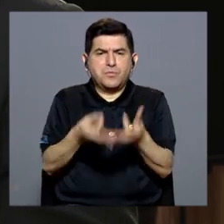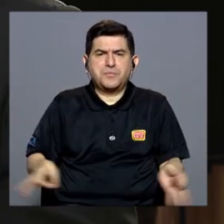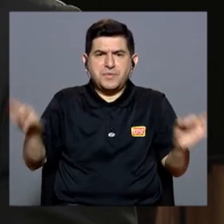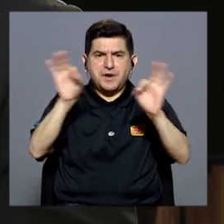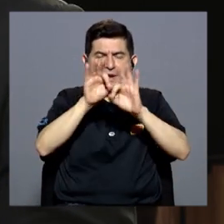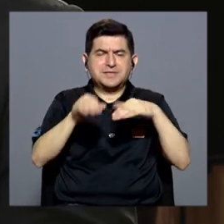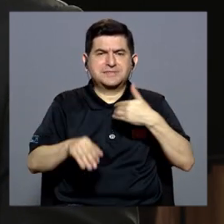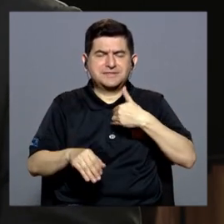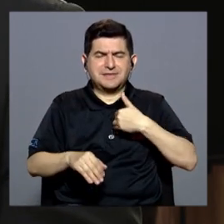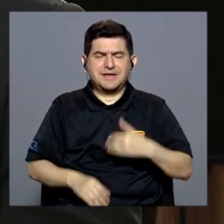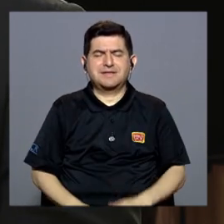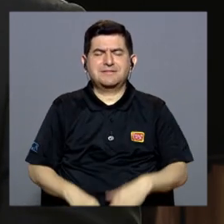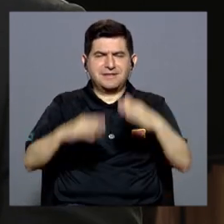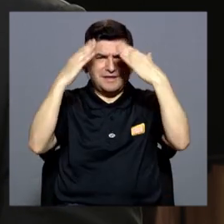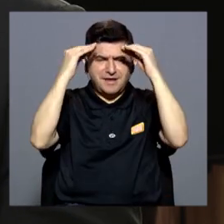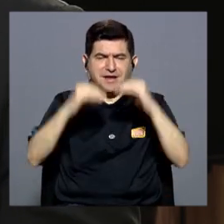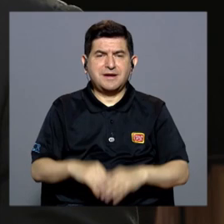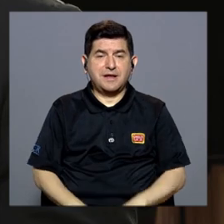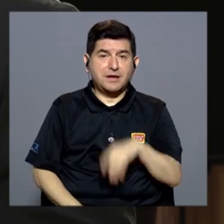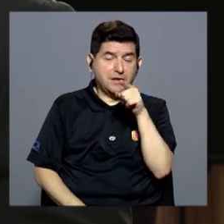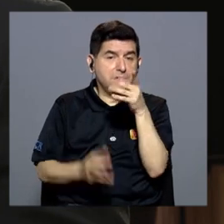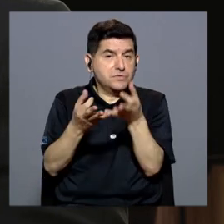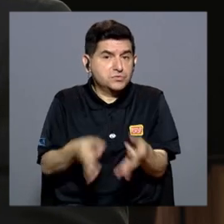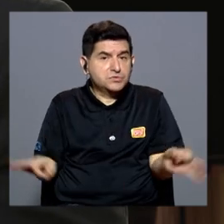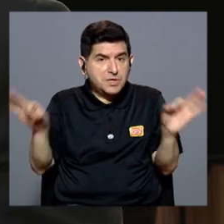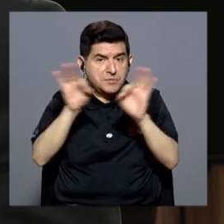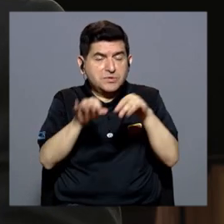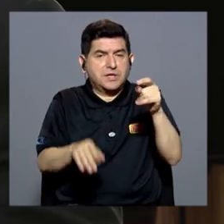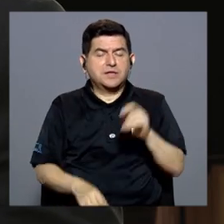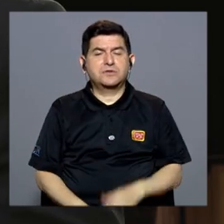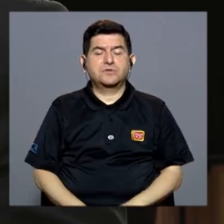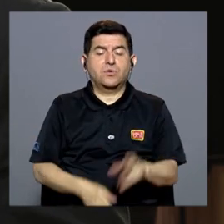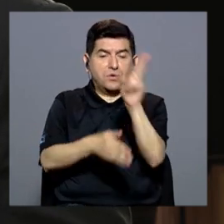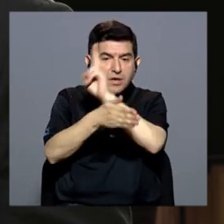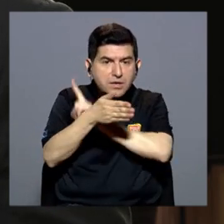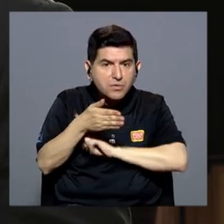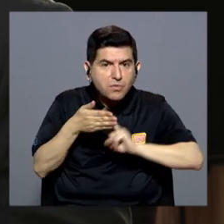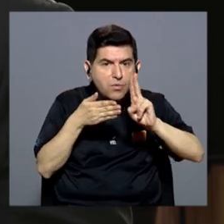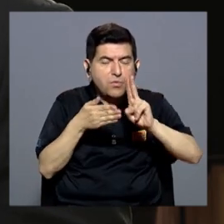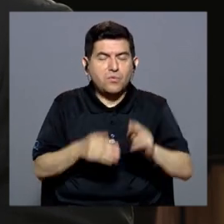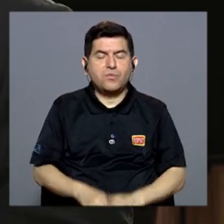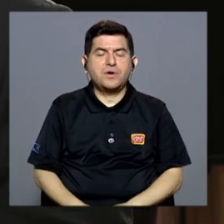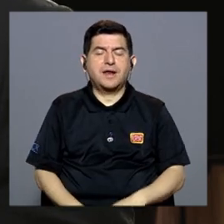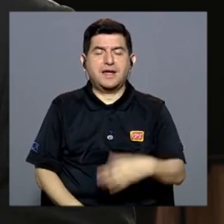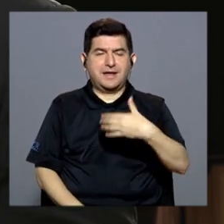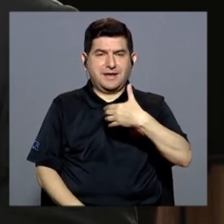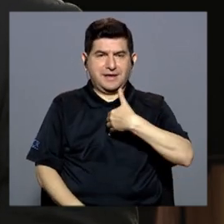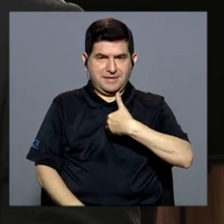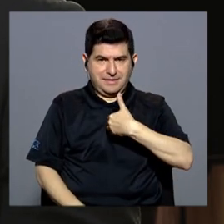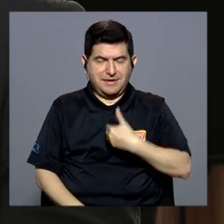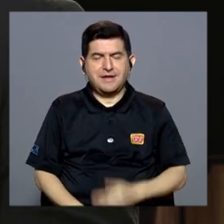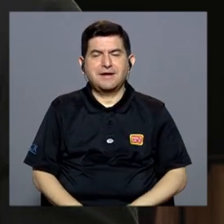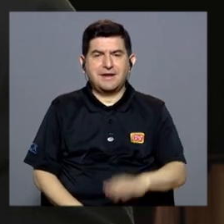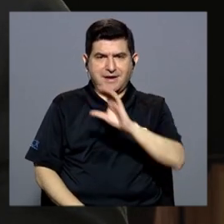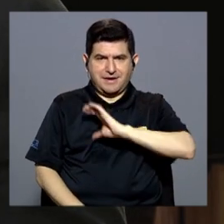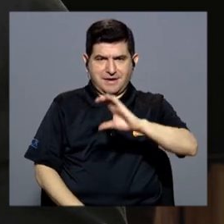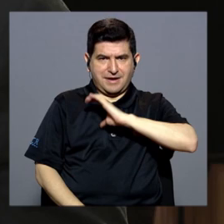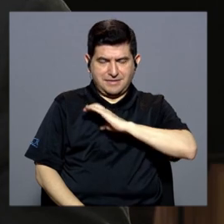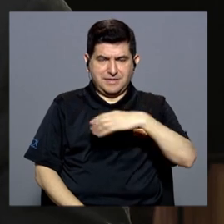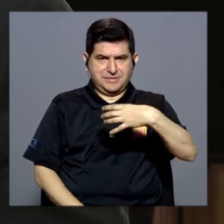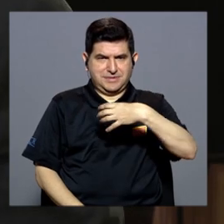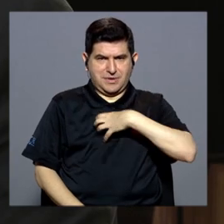hoy para ustedes son fundamentales en esa universidad que usted ahora llamaba la universidad con el sello de nuestro